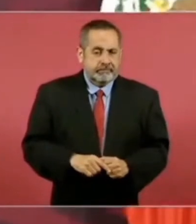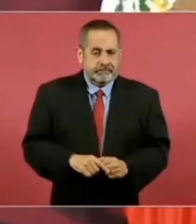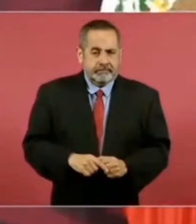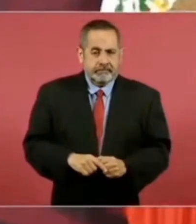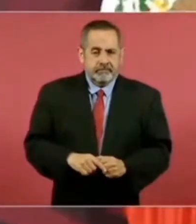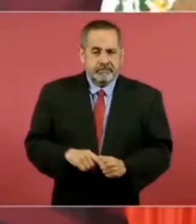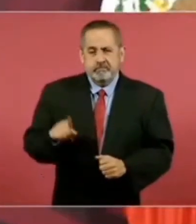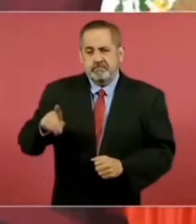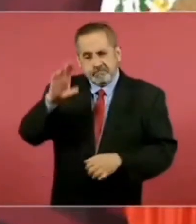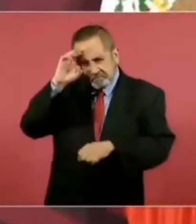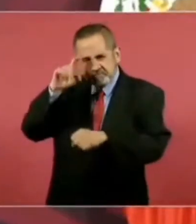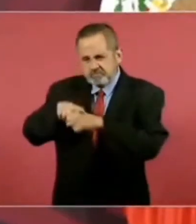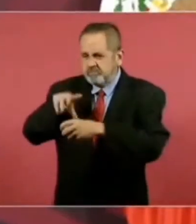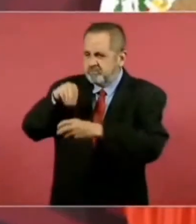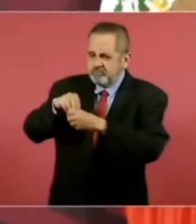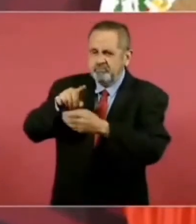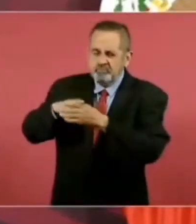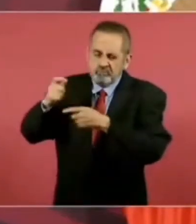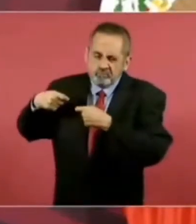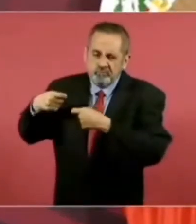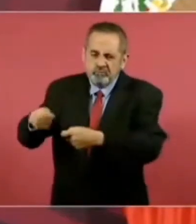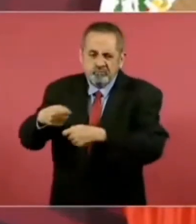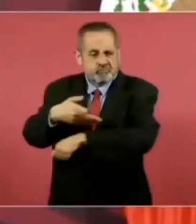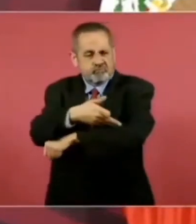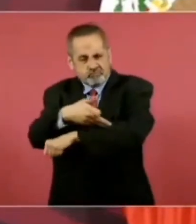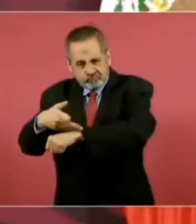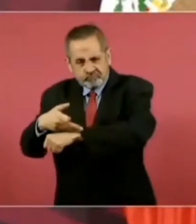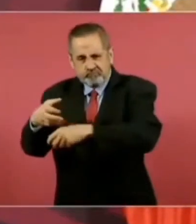las culturas en nuestras familias,